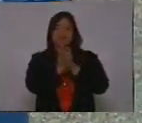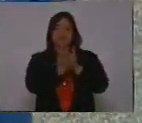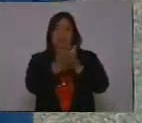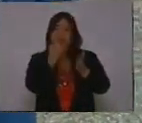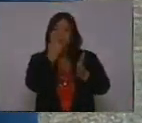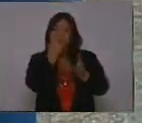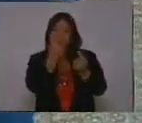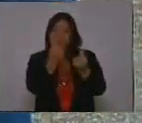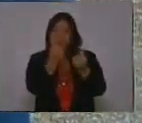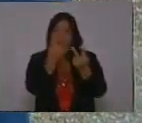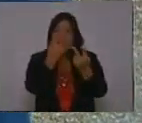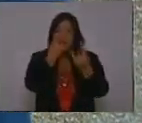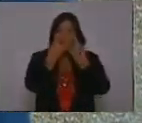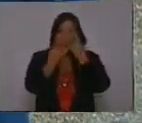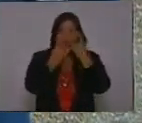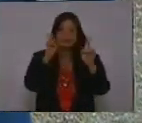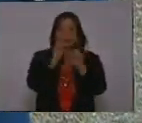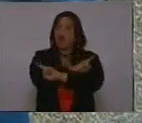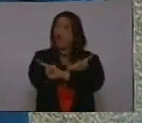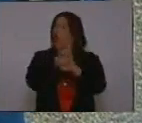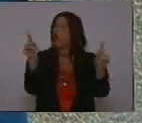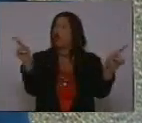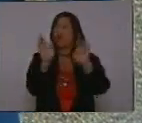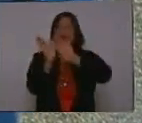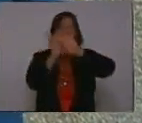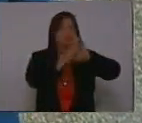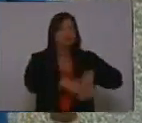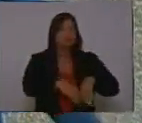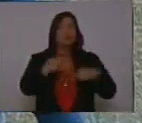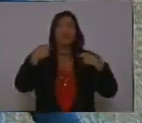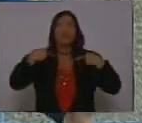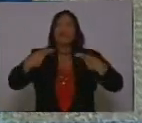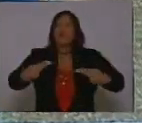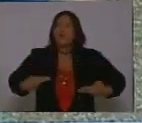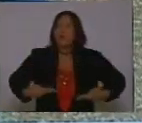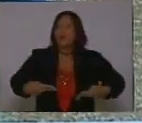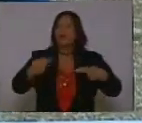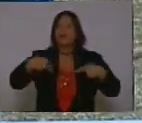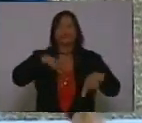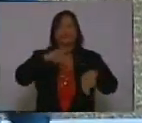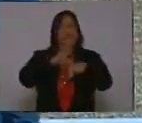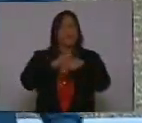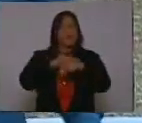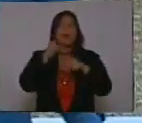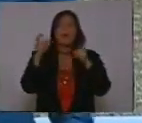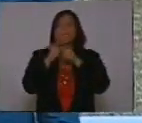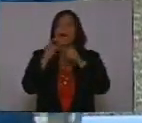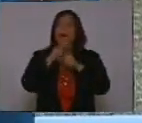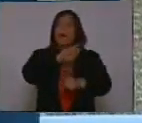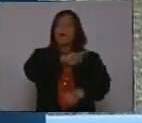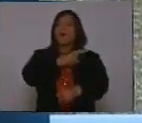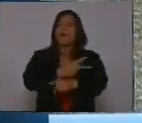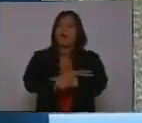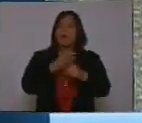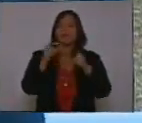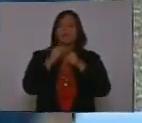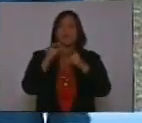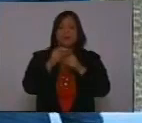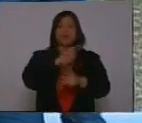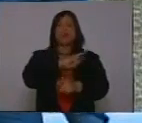plata, una máquina de ganar dinero, no. Mas como una máquina, nosotros como médicos tenemos el poder de la palabra.